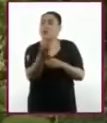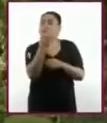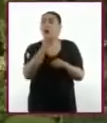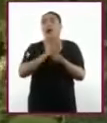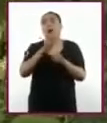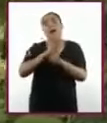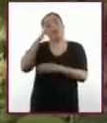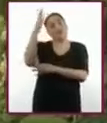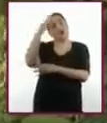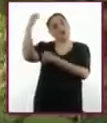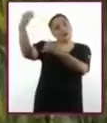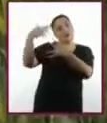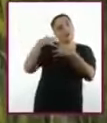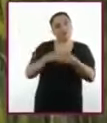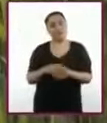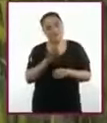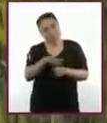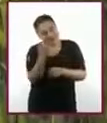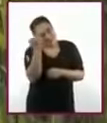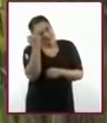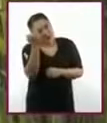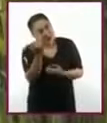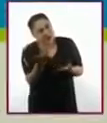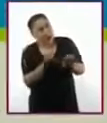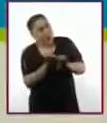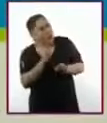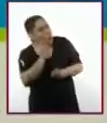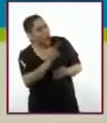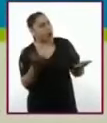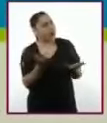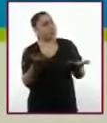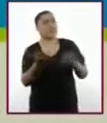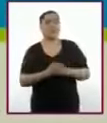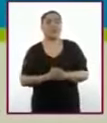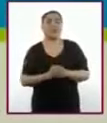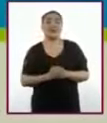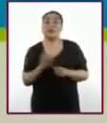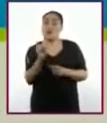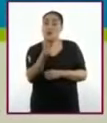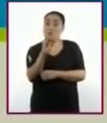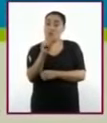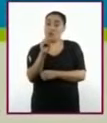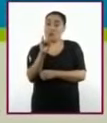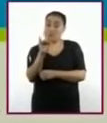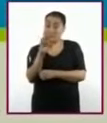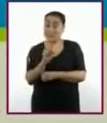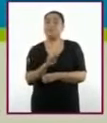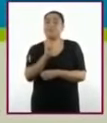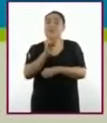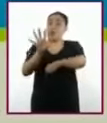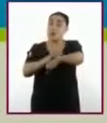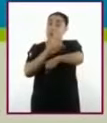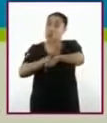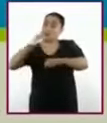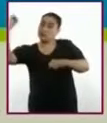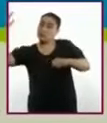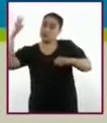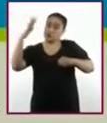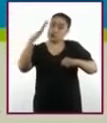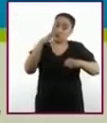sol. ¿Te imaginas? Veamos cómo lo hacen. Durante la fotosíntesis, la energía del sol que llega a las